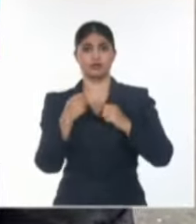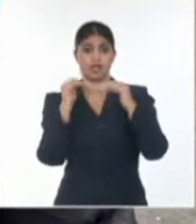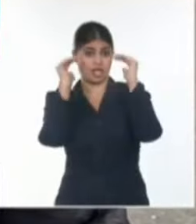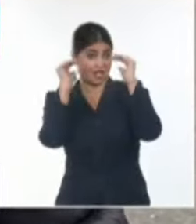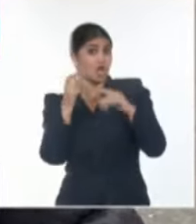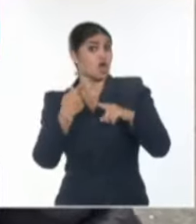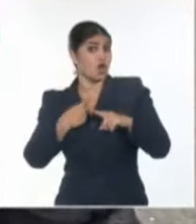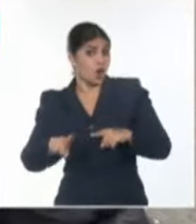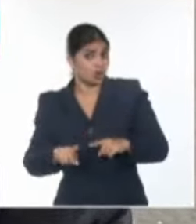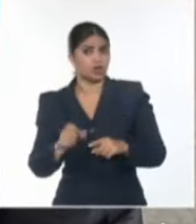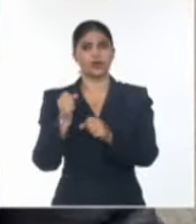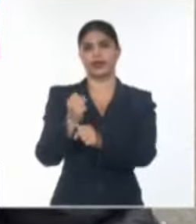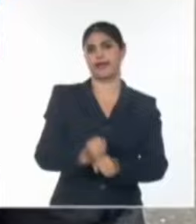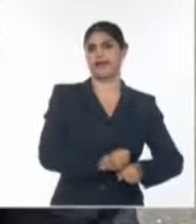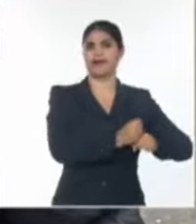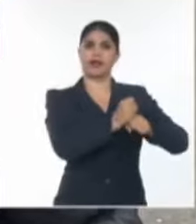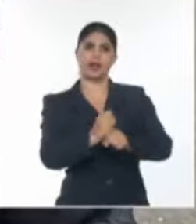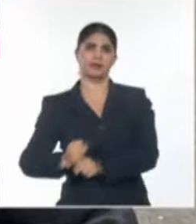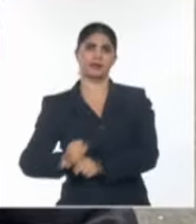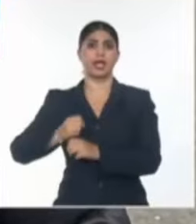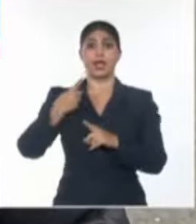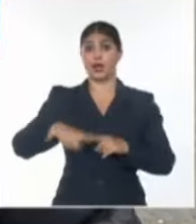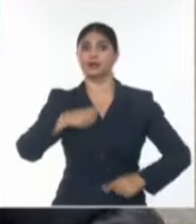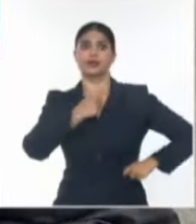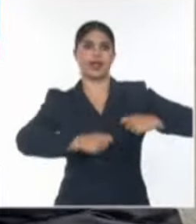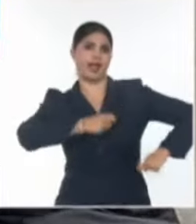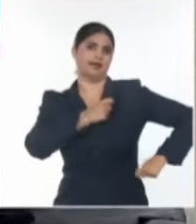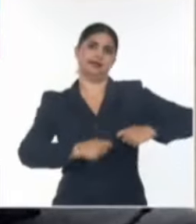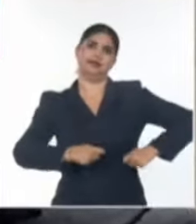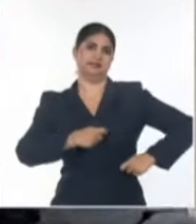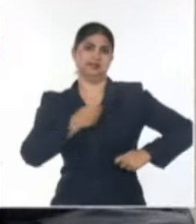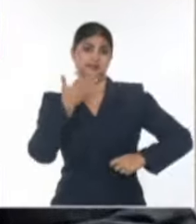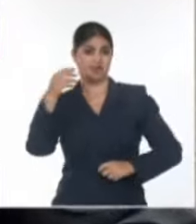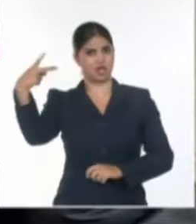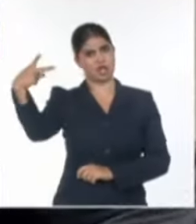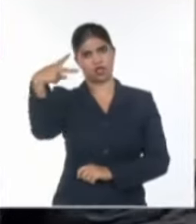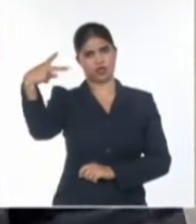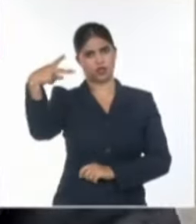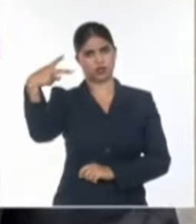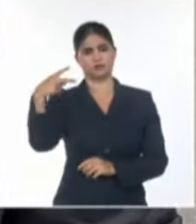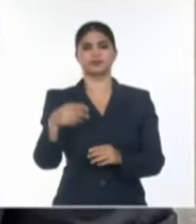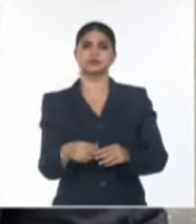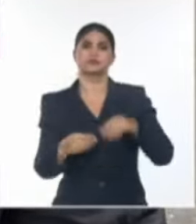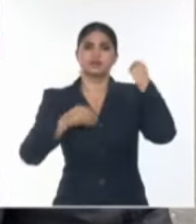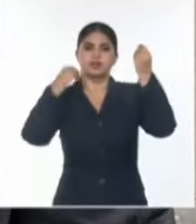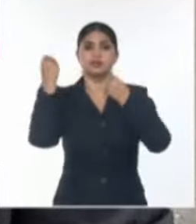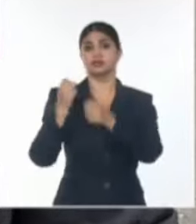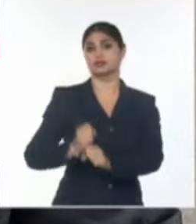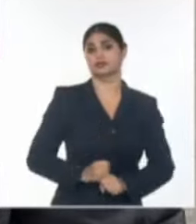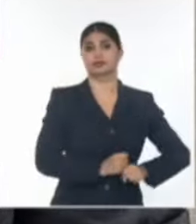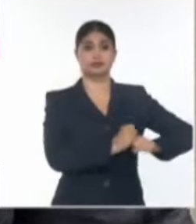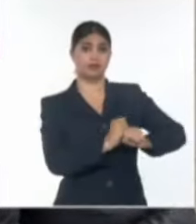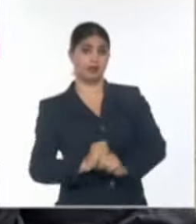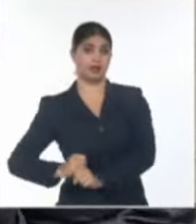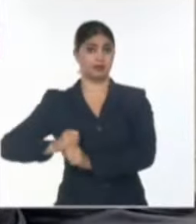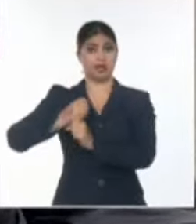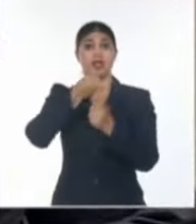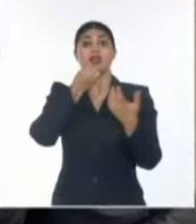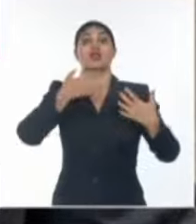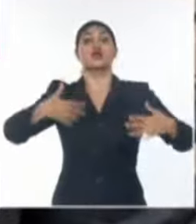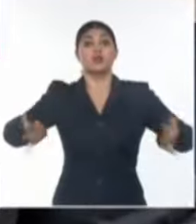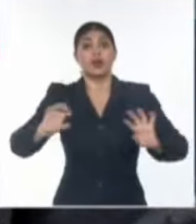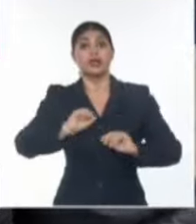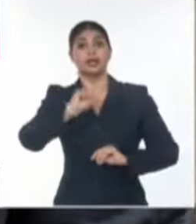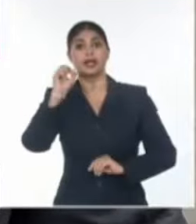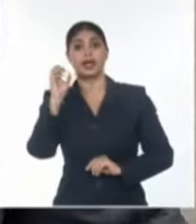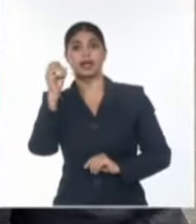cuales hemos estado hablando, yo creo que la lucha greco tiene grandes posibilidades de lucir. Creo que el canotaje tiene grandes posibilidades de dar medalla de oro. Y creo